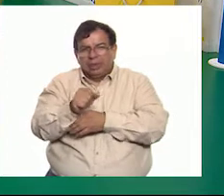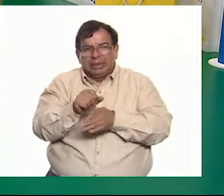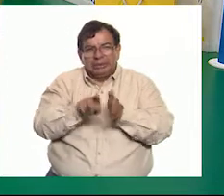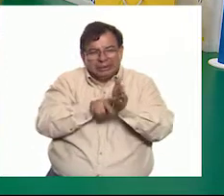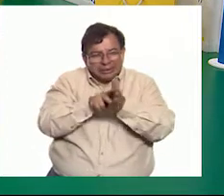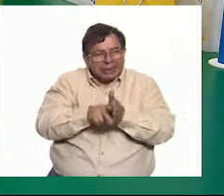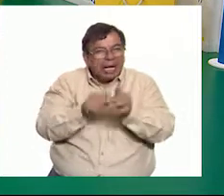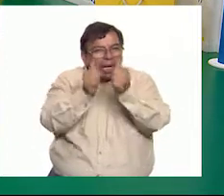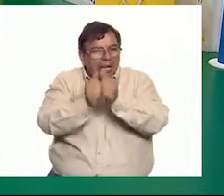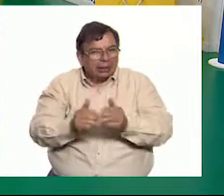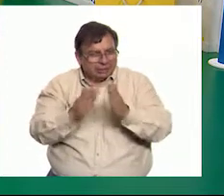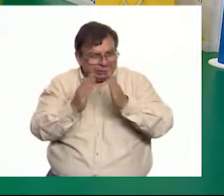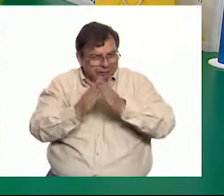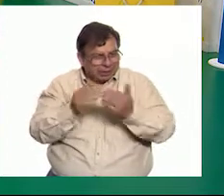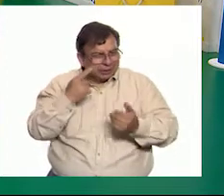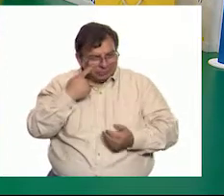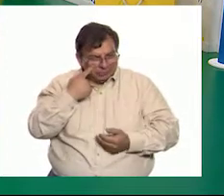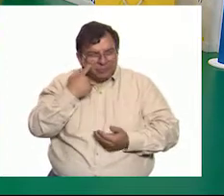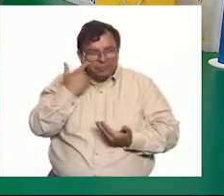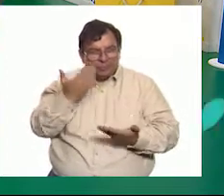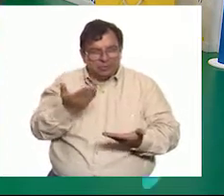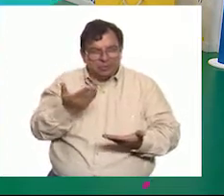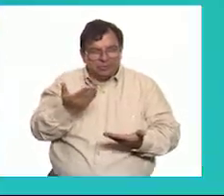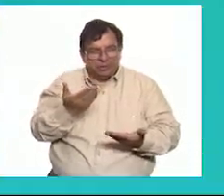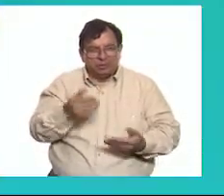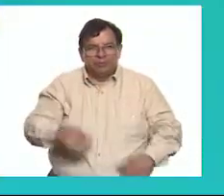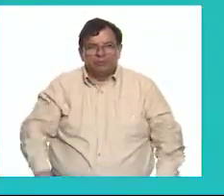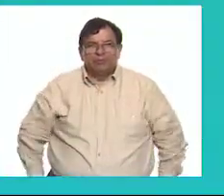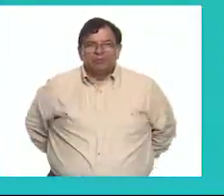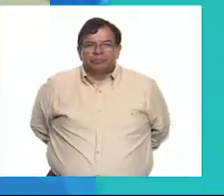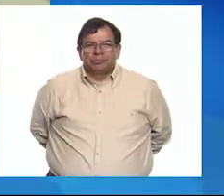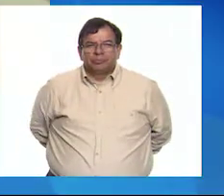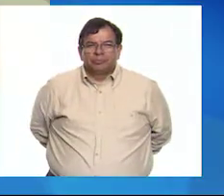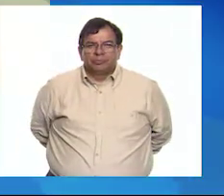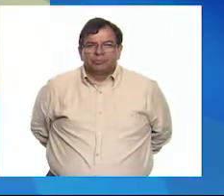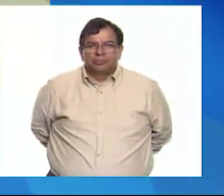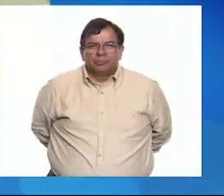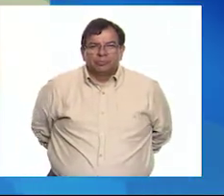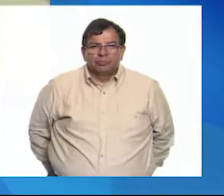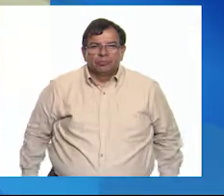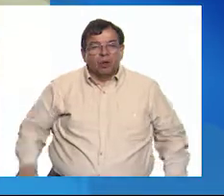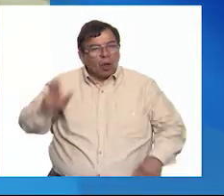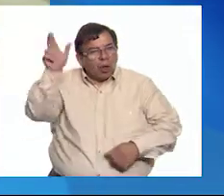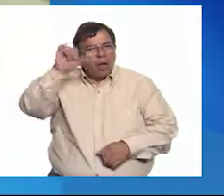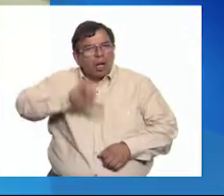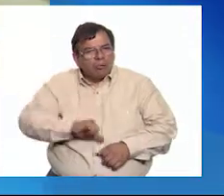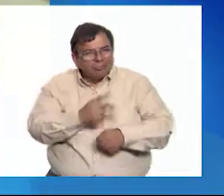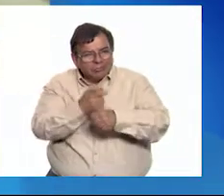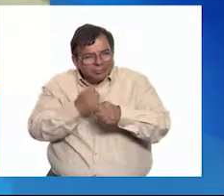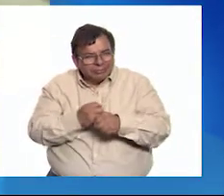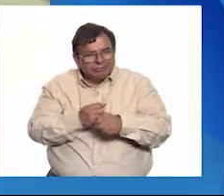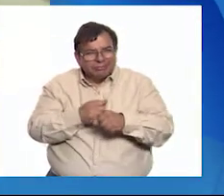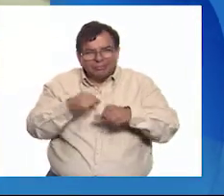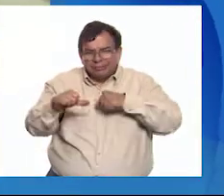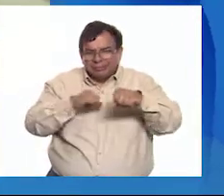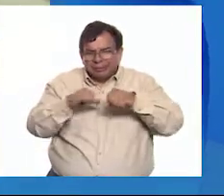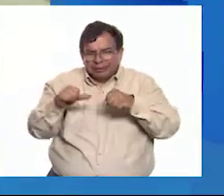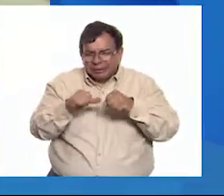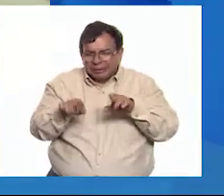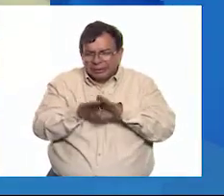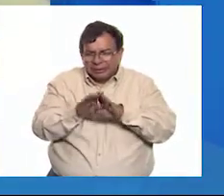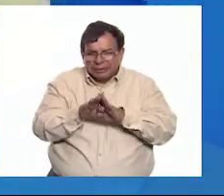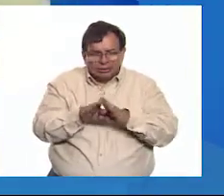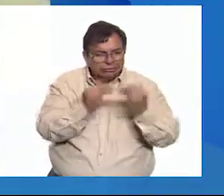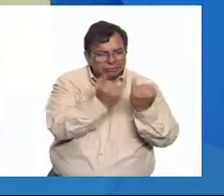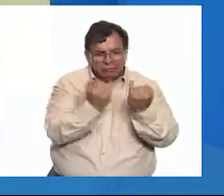de Limbal. Vamos a verlo. Vamos a verlo. Pongan mucha atención. Hola, ¿qué tal? El día de hoy los invito a hacer un ejercicio de simetría